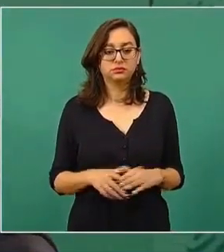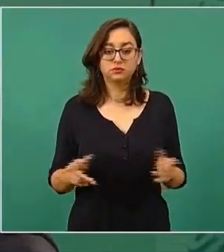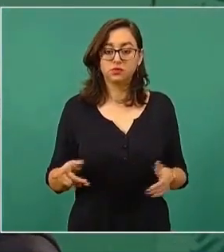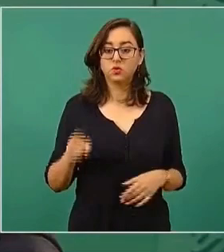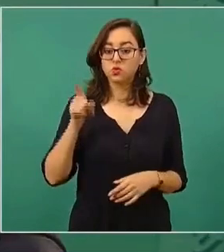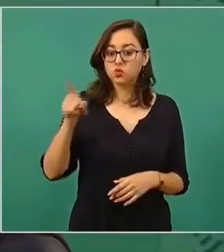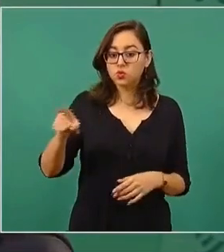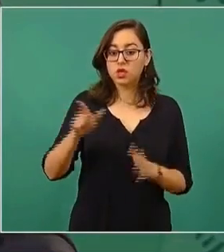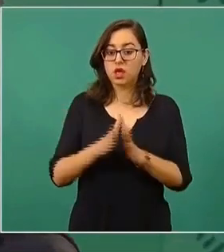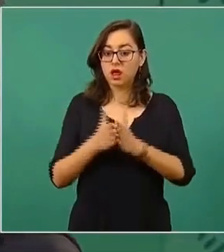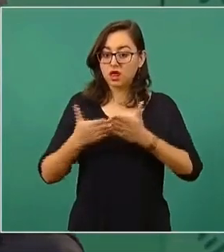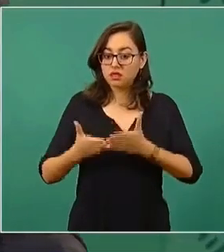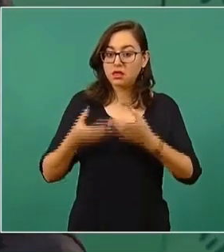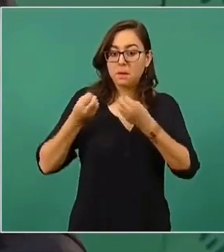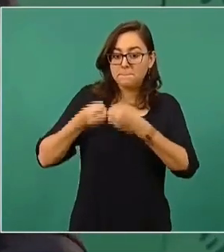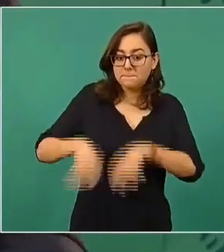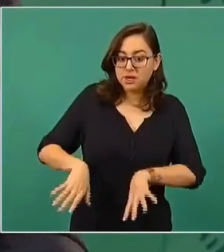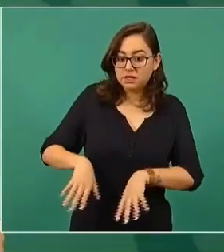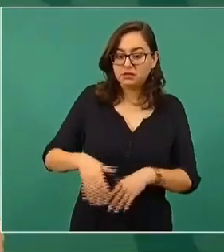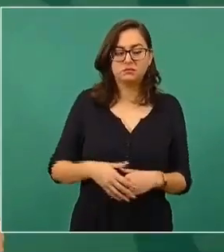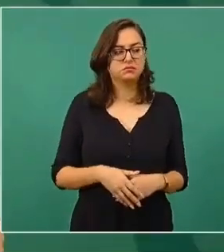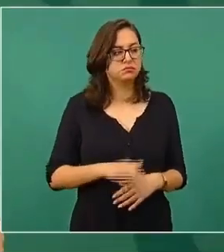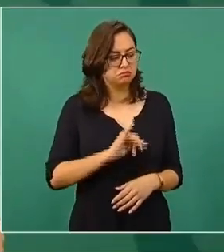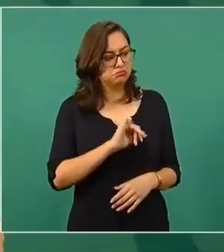perdió su cartera, sí,